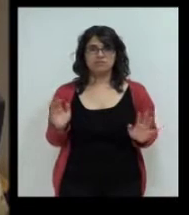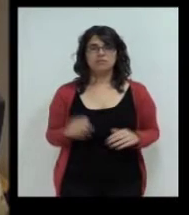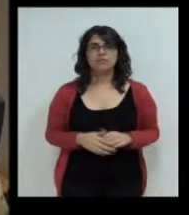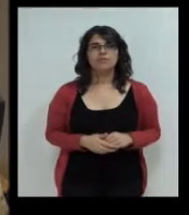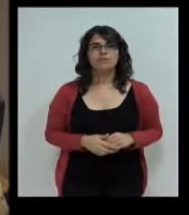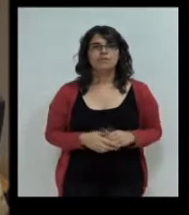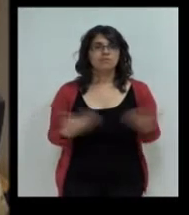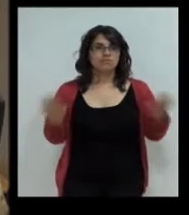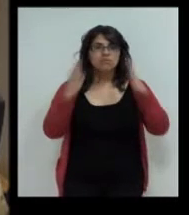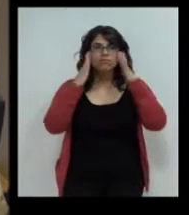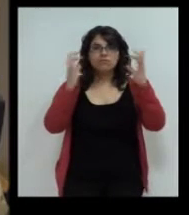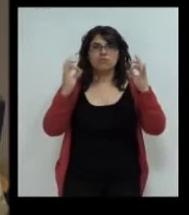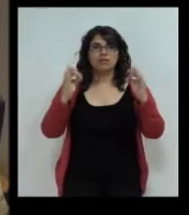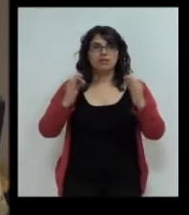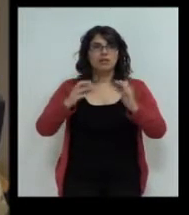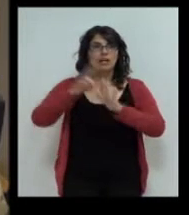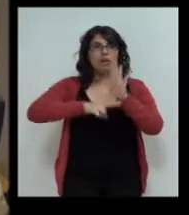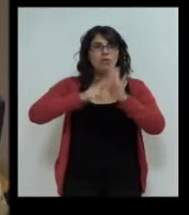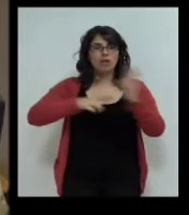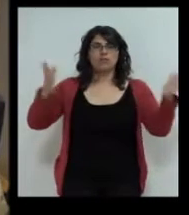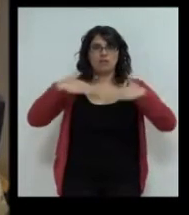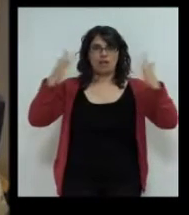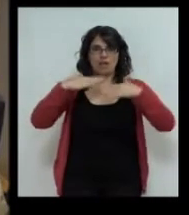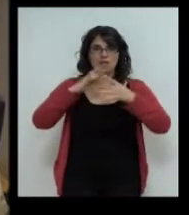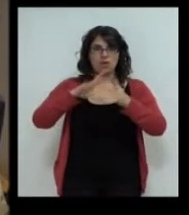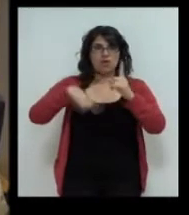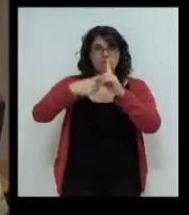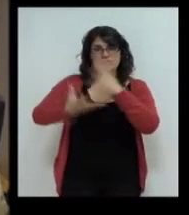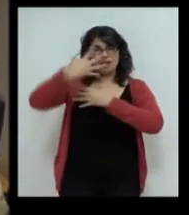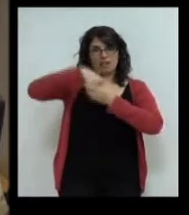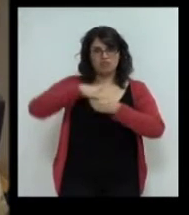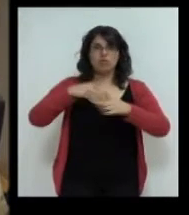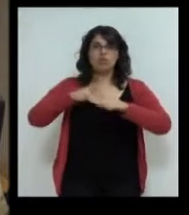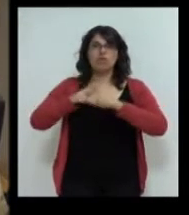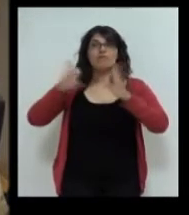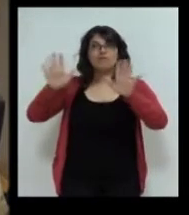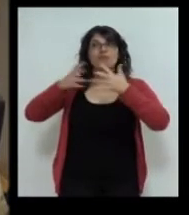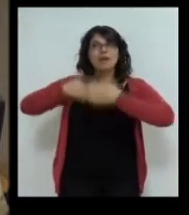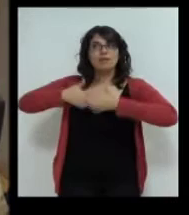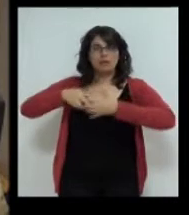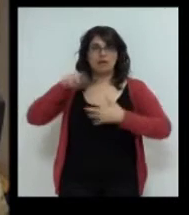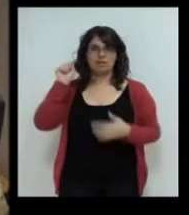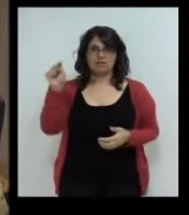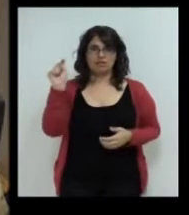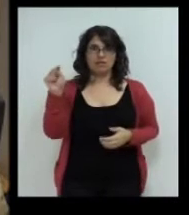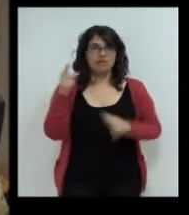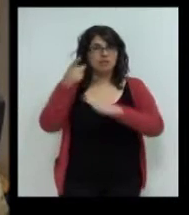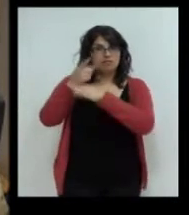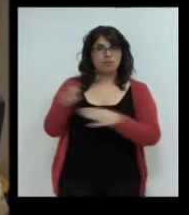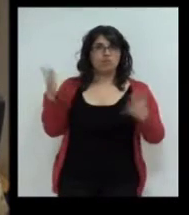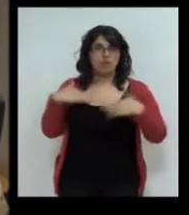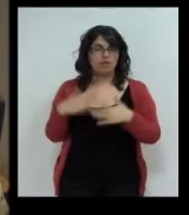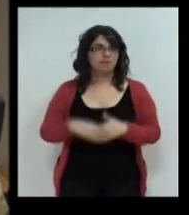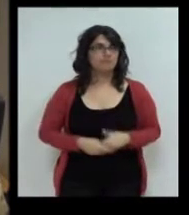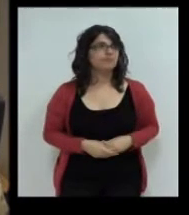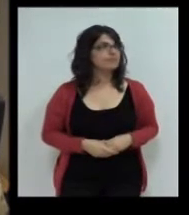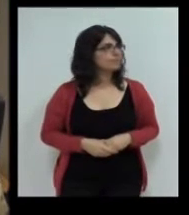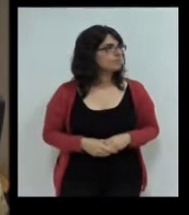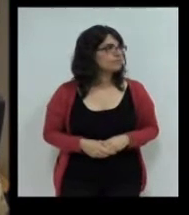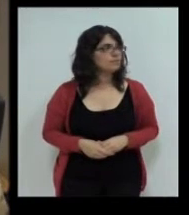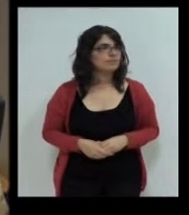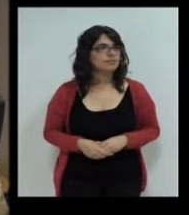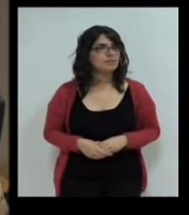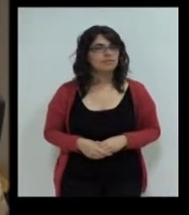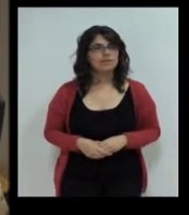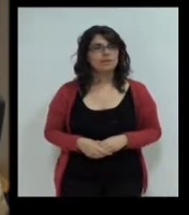Por supuesto, no hay nada regulado, porque además son herramientas que forman parte del mundo de los fabricantes, que he dicho que nunca ha habido imposiciones, ni normativas ni regulatorias.